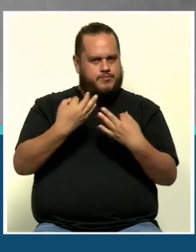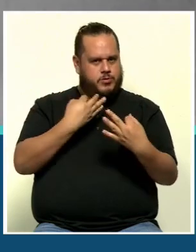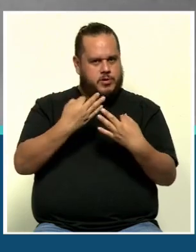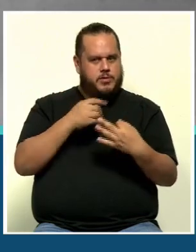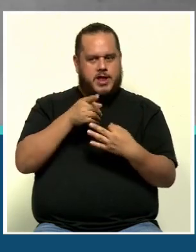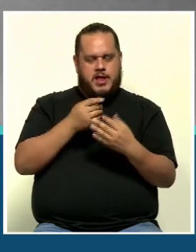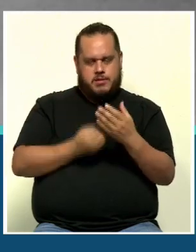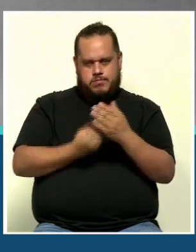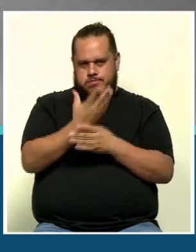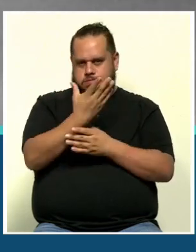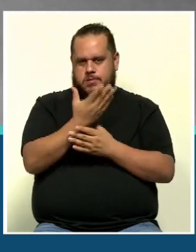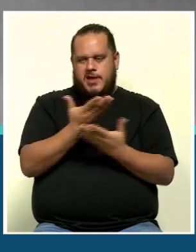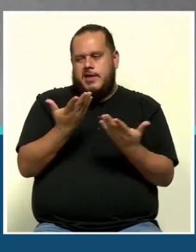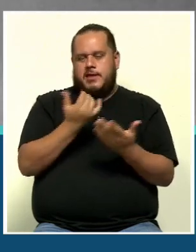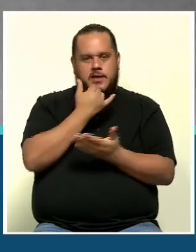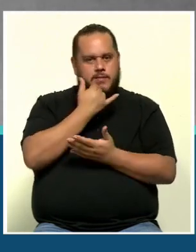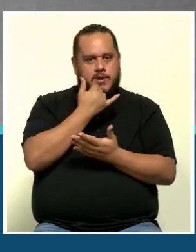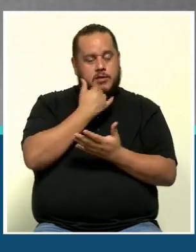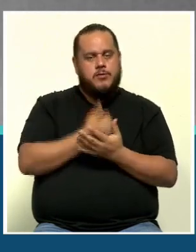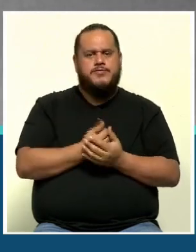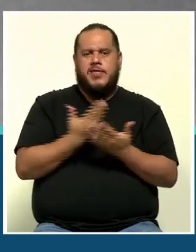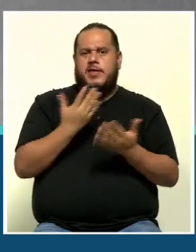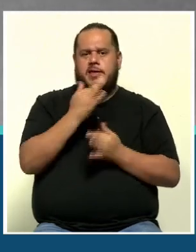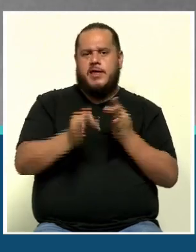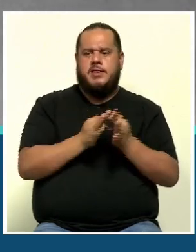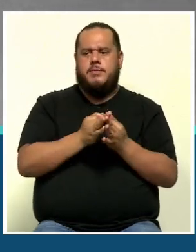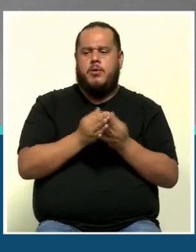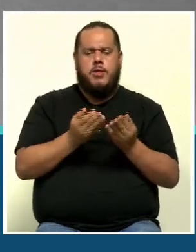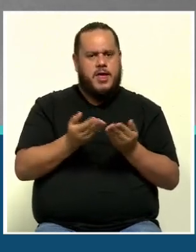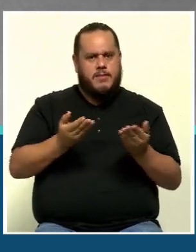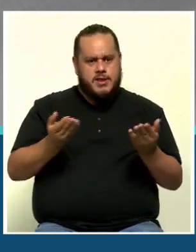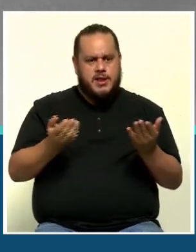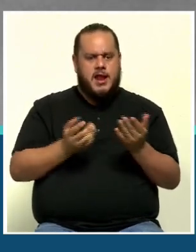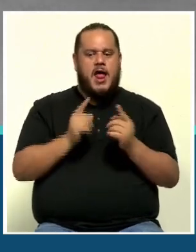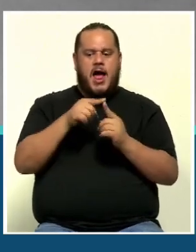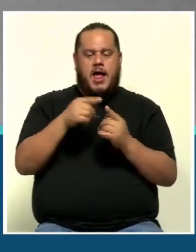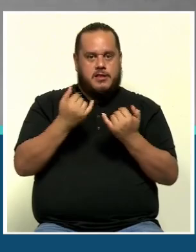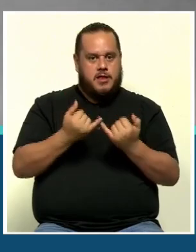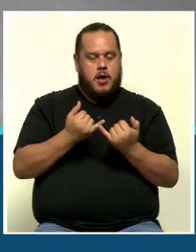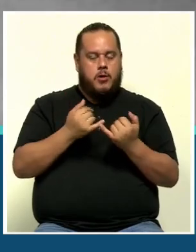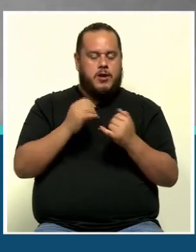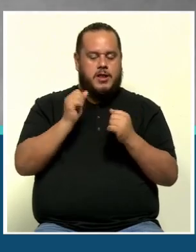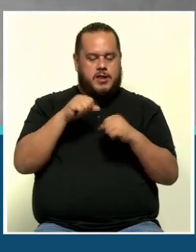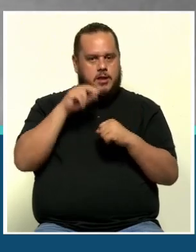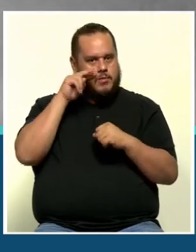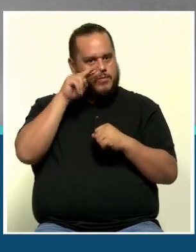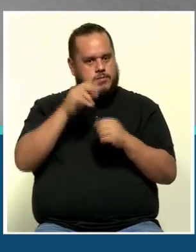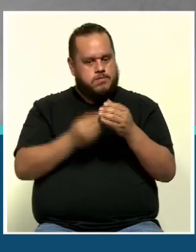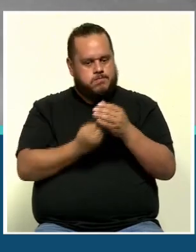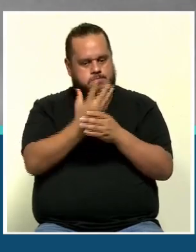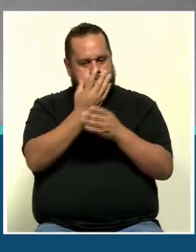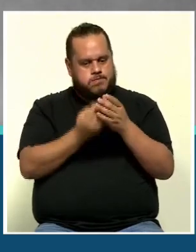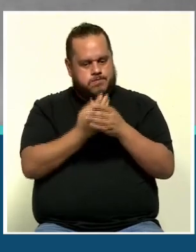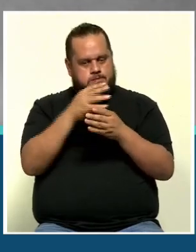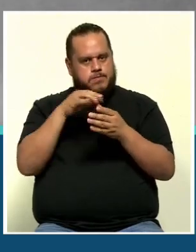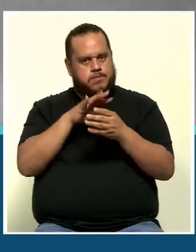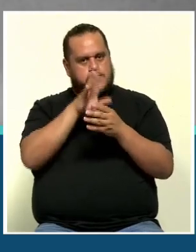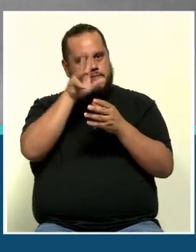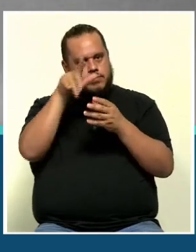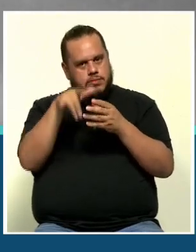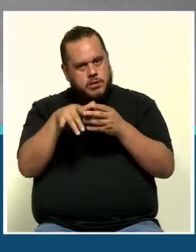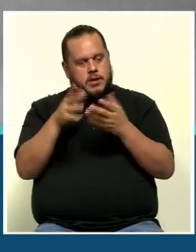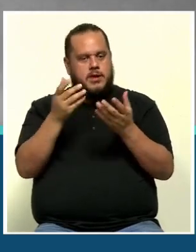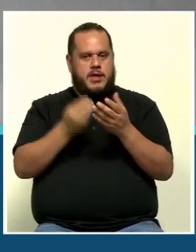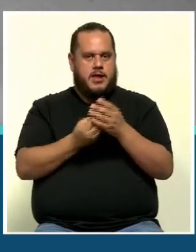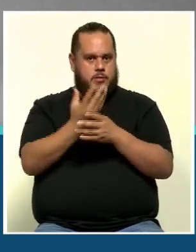esta erupción, de qué se trató, qué tipo de material, por lo menos hasta esta hora se ha podido determinar que se expulsó por parte del coloso. Buenas noches. Sí,